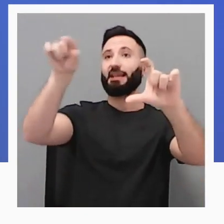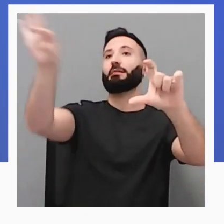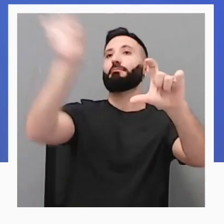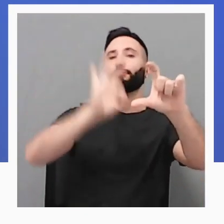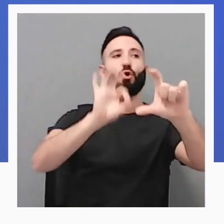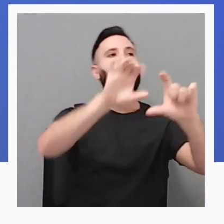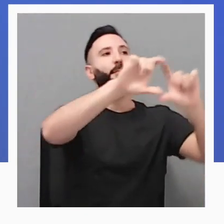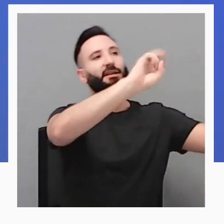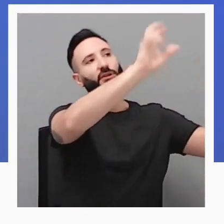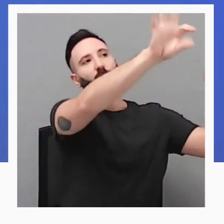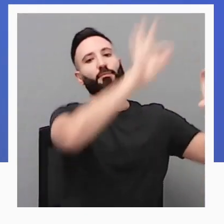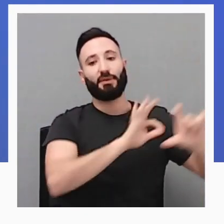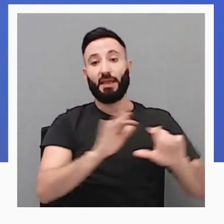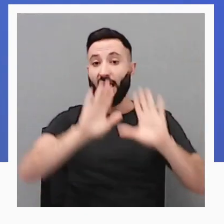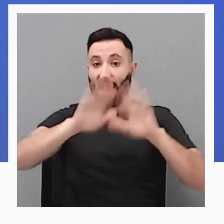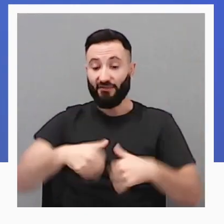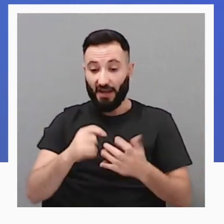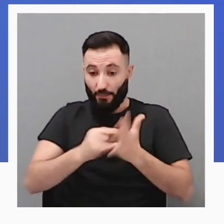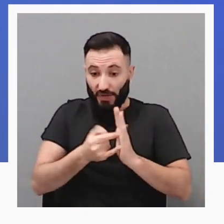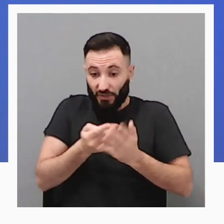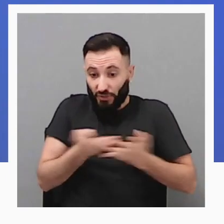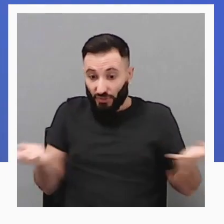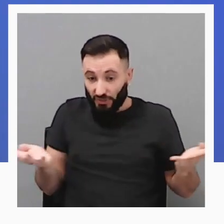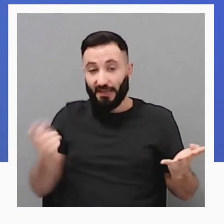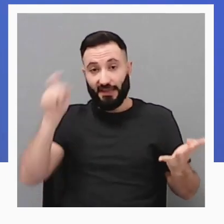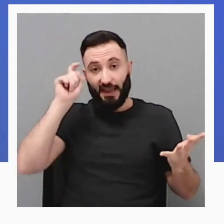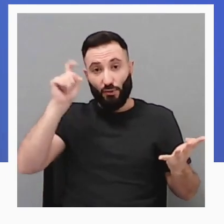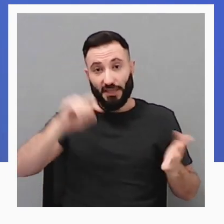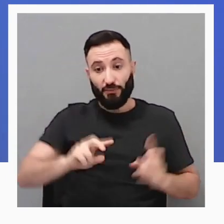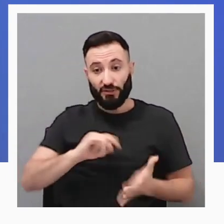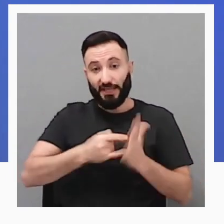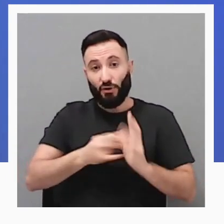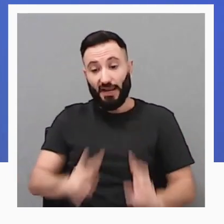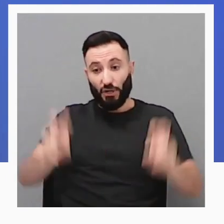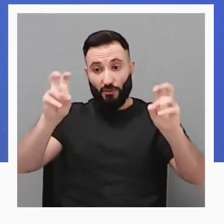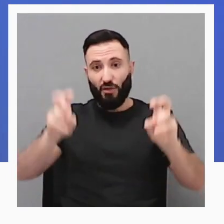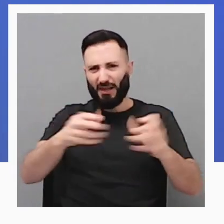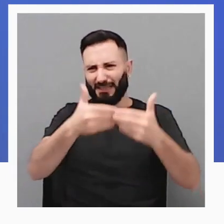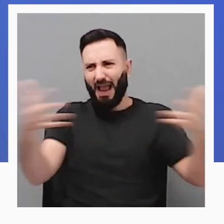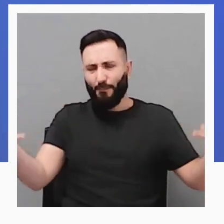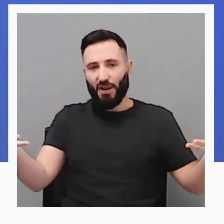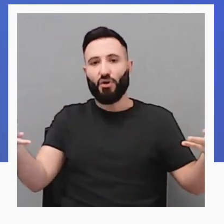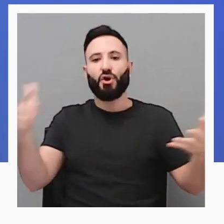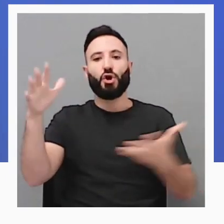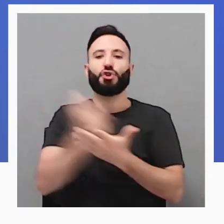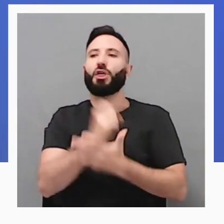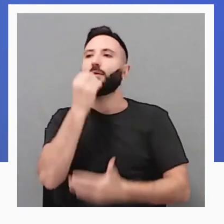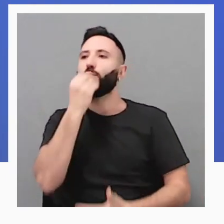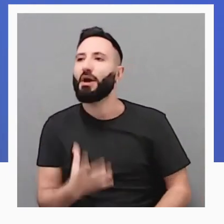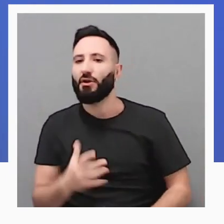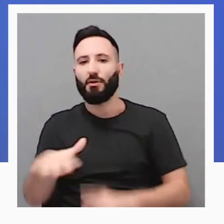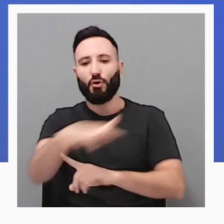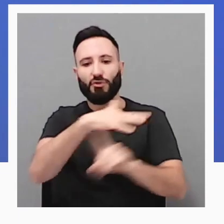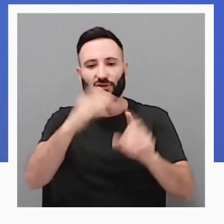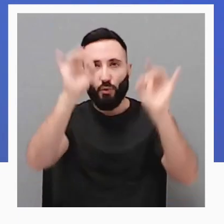que el abanico de proyectos educativos y metodologías innovadoras que existe es muy amplio y no todas son igual de buenas para todos los contextos.